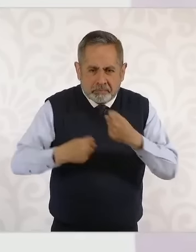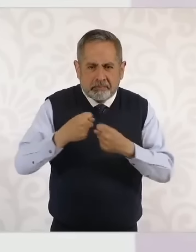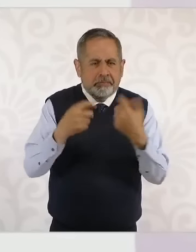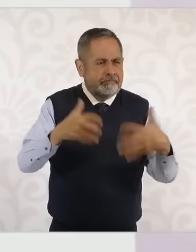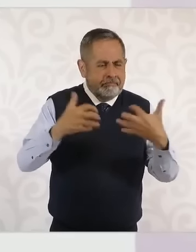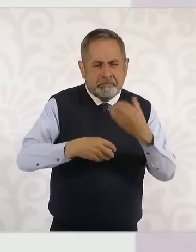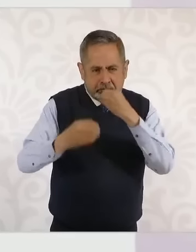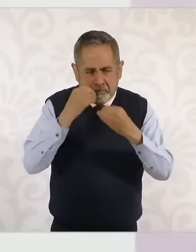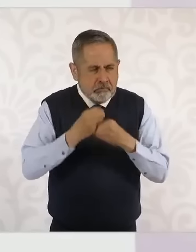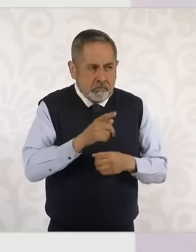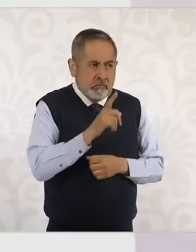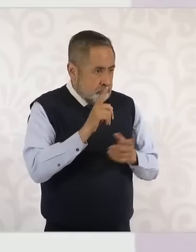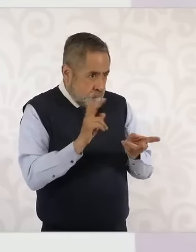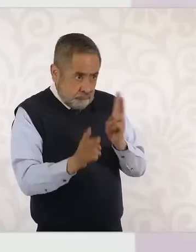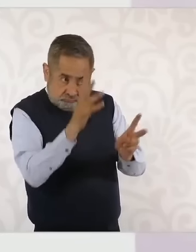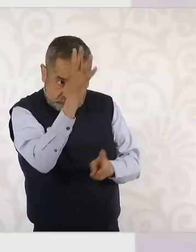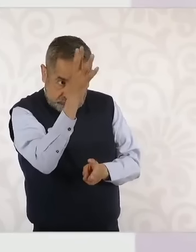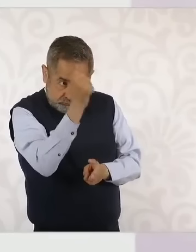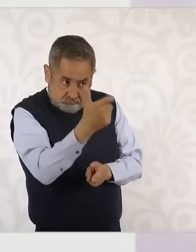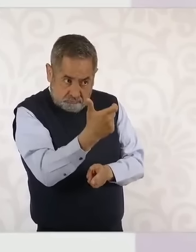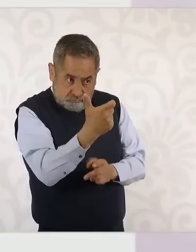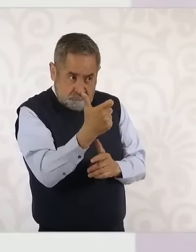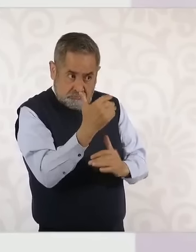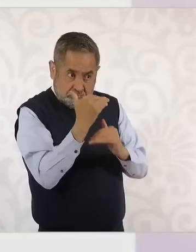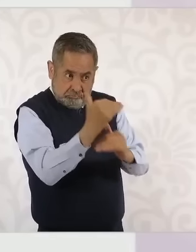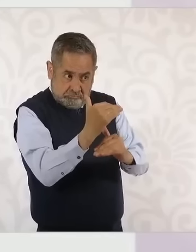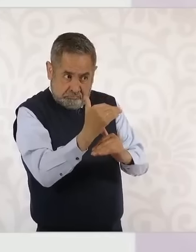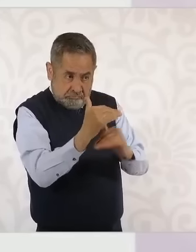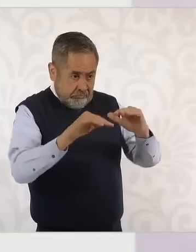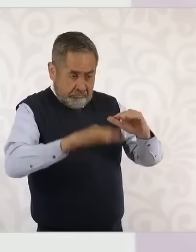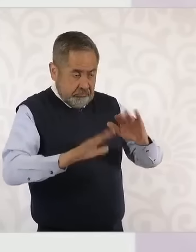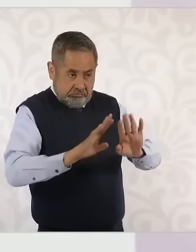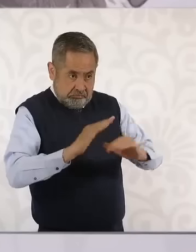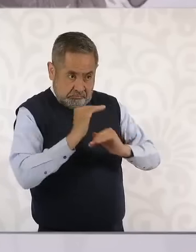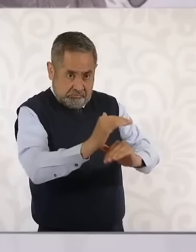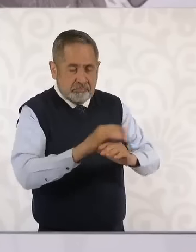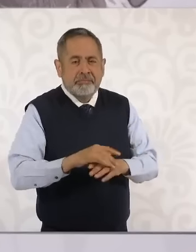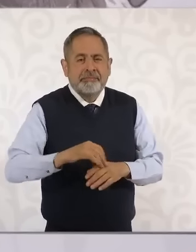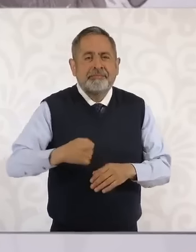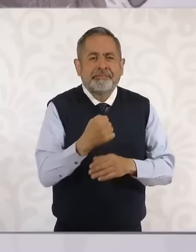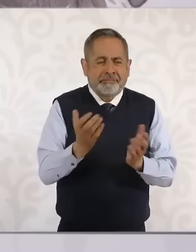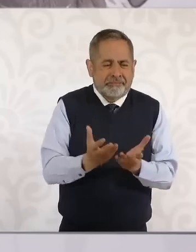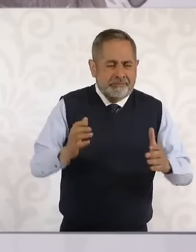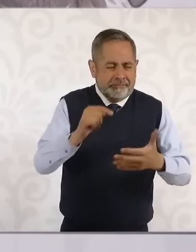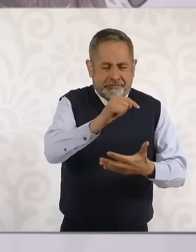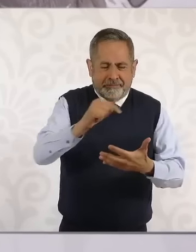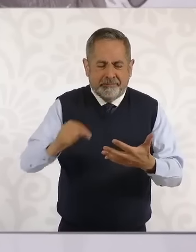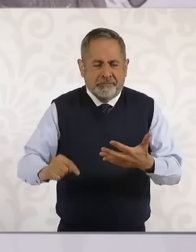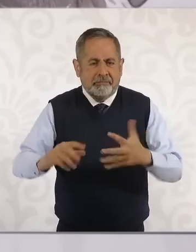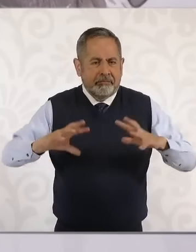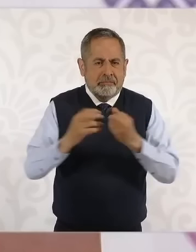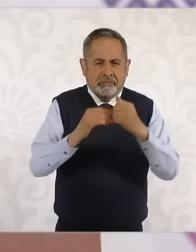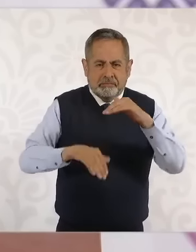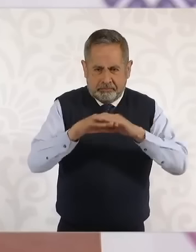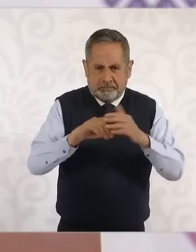alimentos para que no aumente la canasta básica. La canasta básica hoy está en 910 pesos. Bueno, la canasta establecida